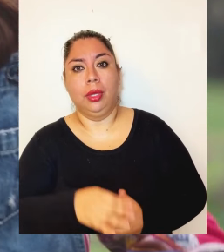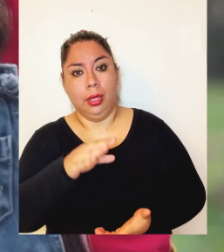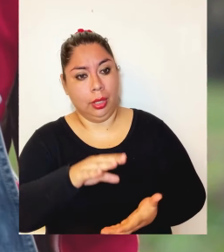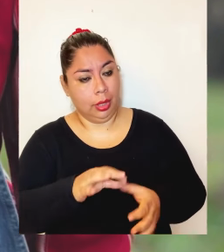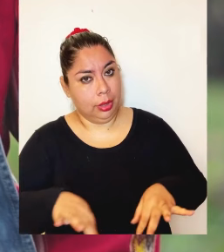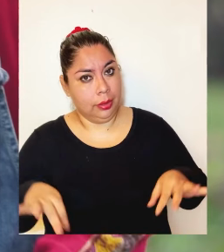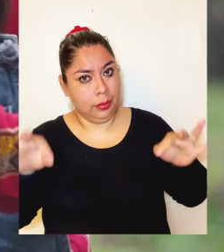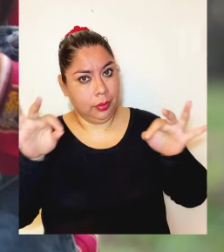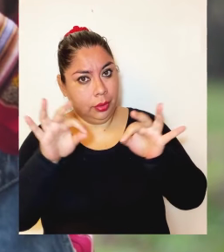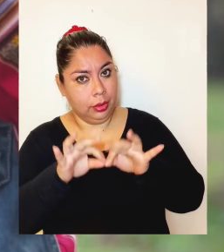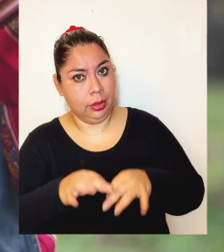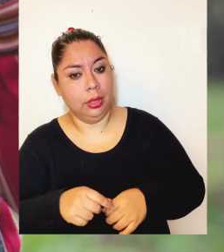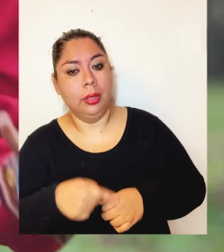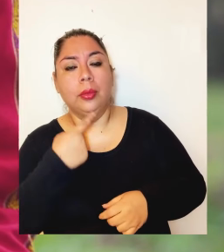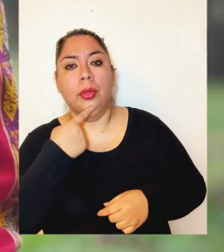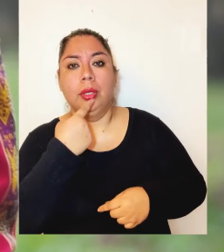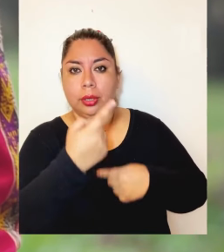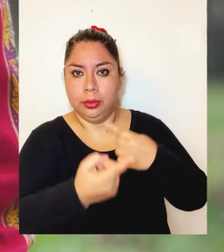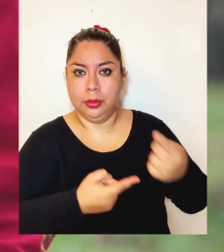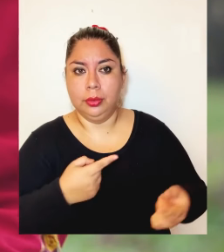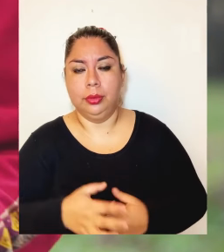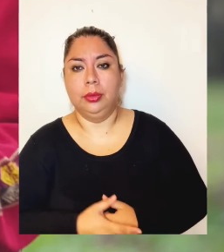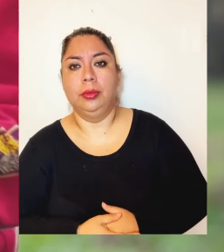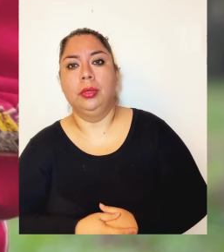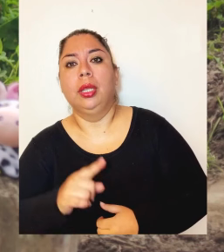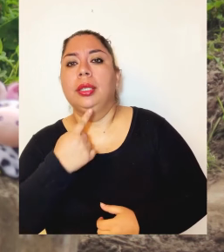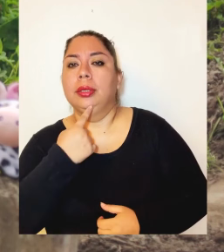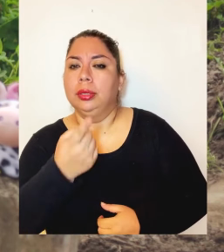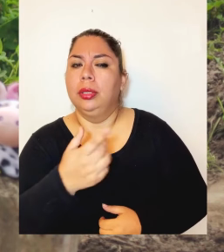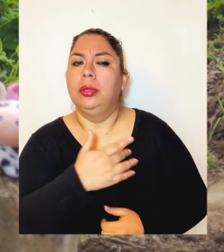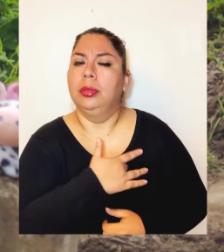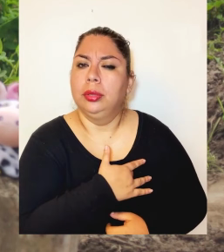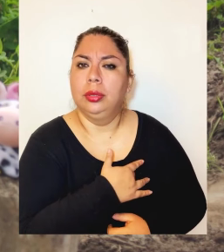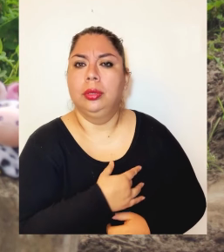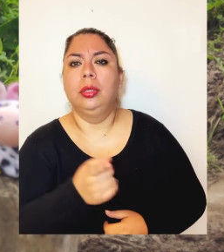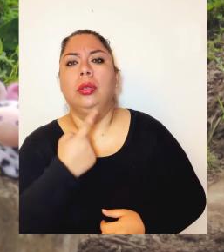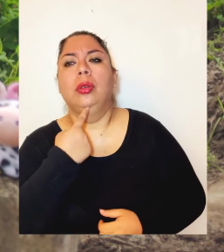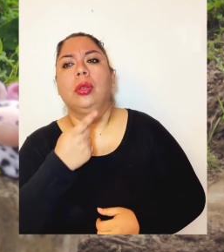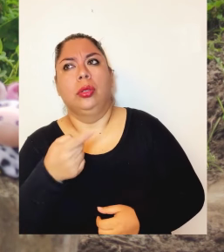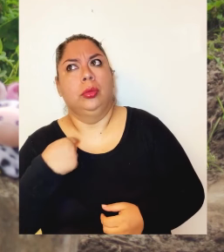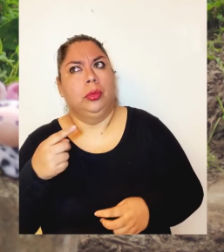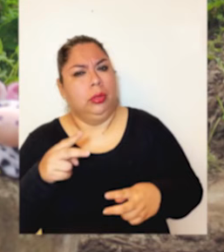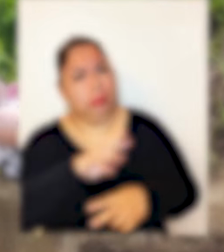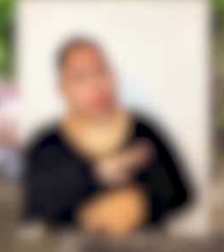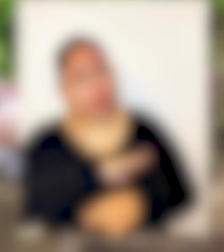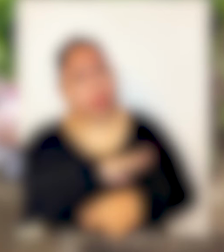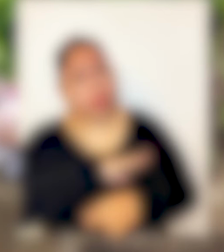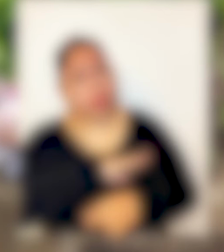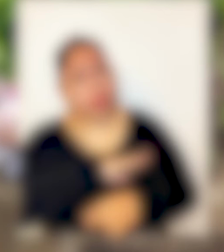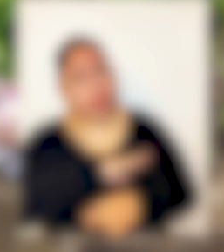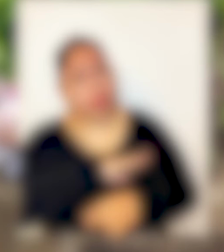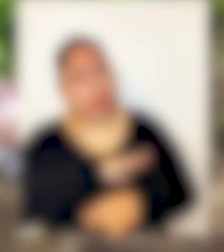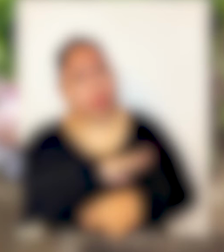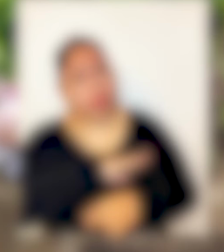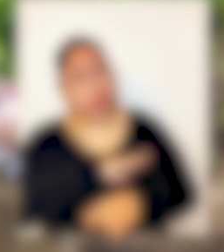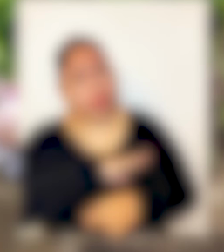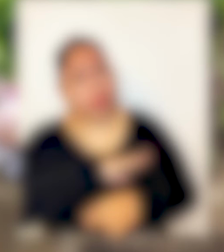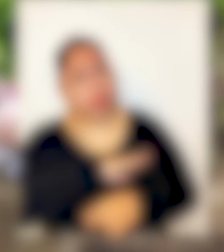Hinallataqmi rimayachay allinmi. Nisunwan imatachá munanchis, imataq mana allin kanman